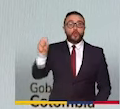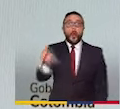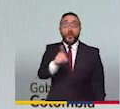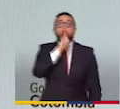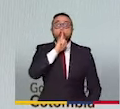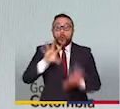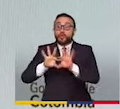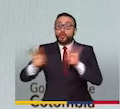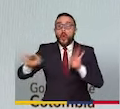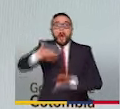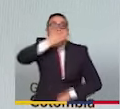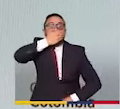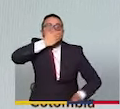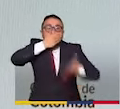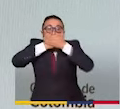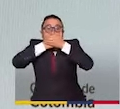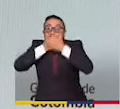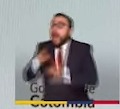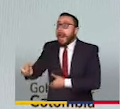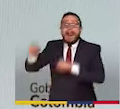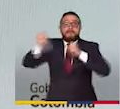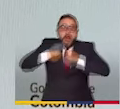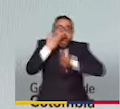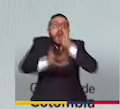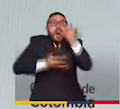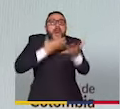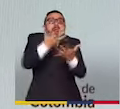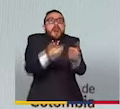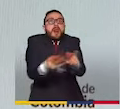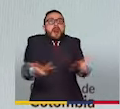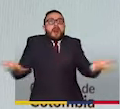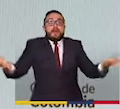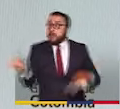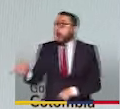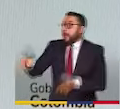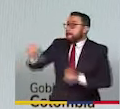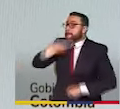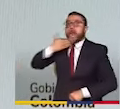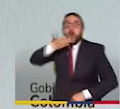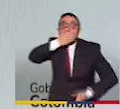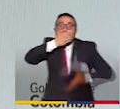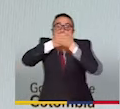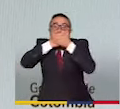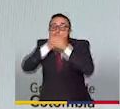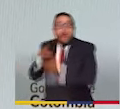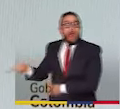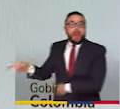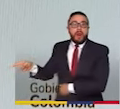porque puede hablar mucho. Hoy hay muchas cosas que hablar.